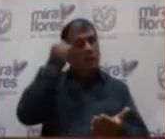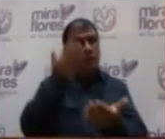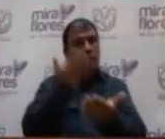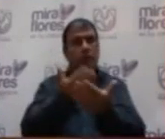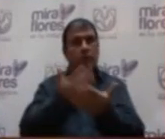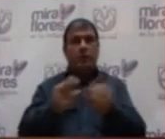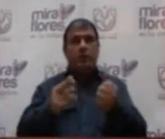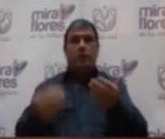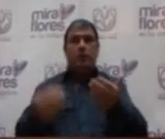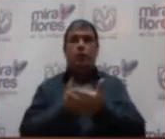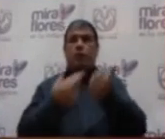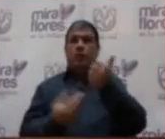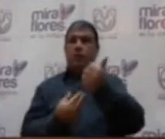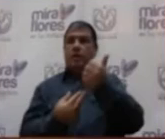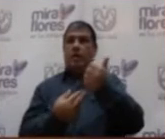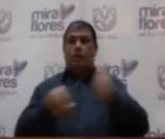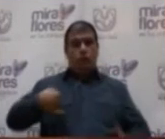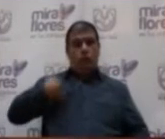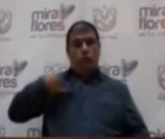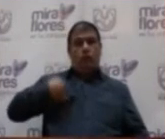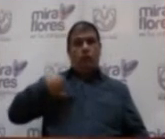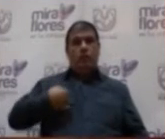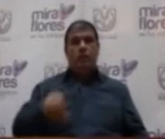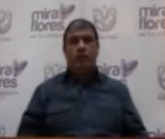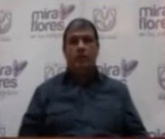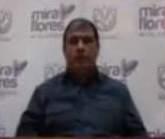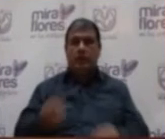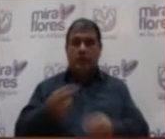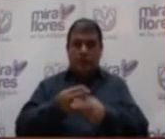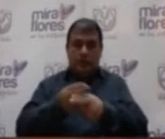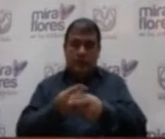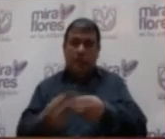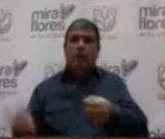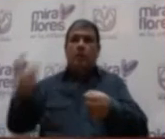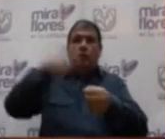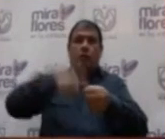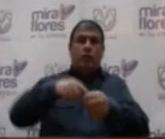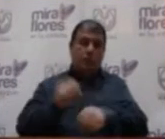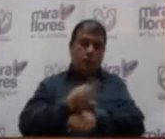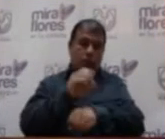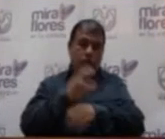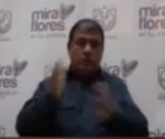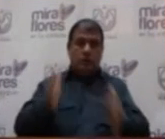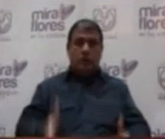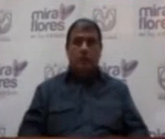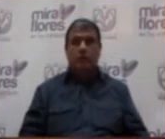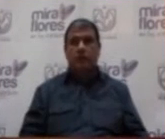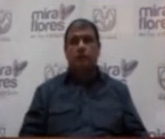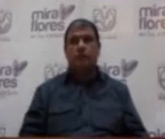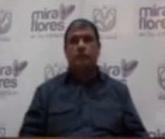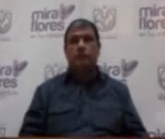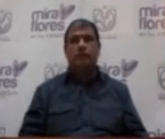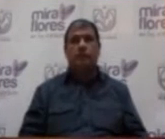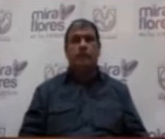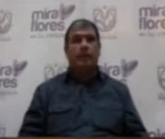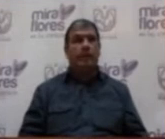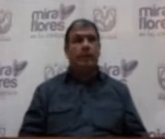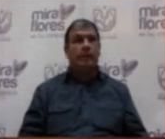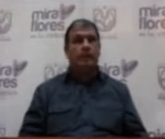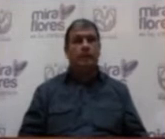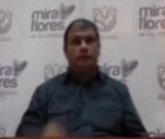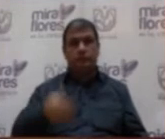regidor joven, recientemente incorporado al Consejo. Muy bien, seguimos